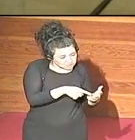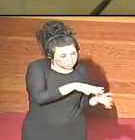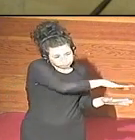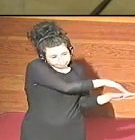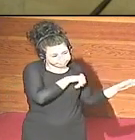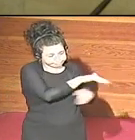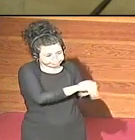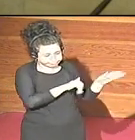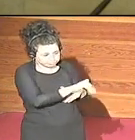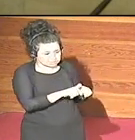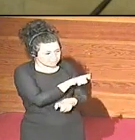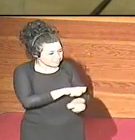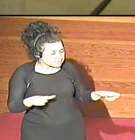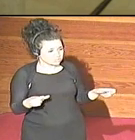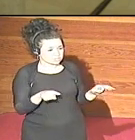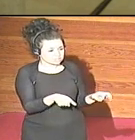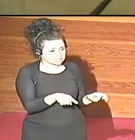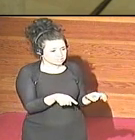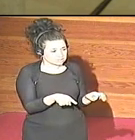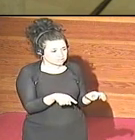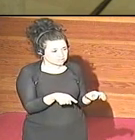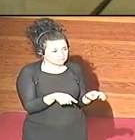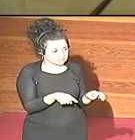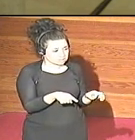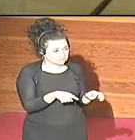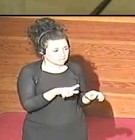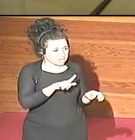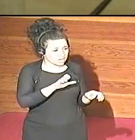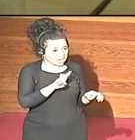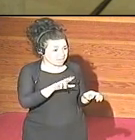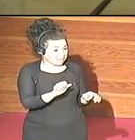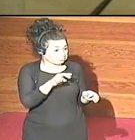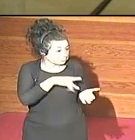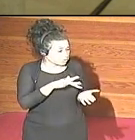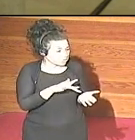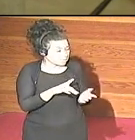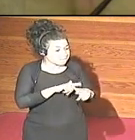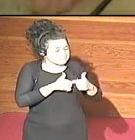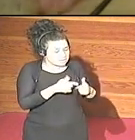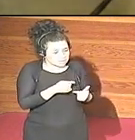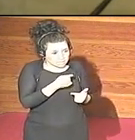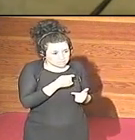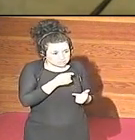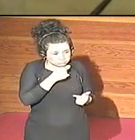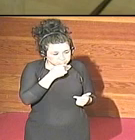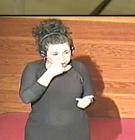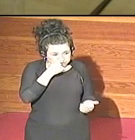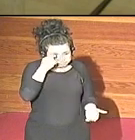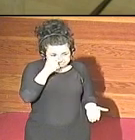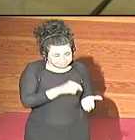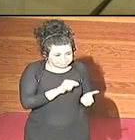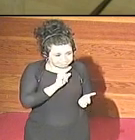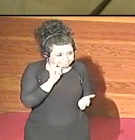gente de la población, era una leva, y las familias se enteraban inmediatamente de